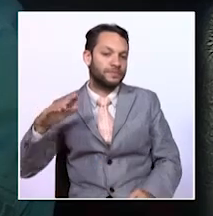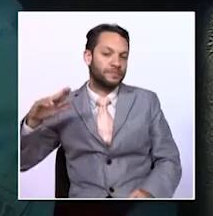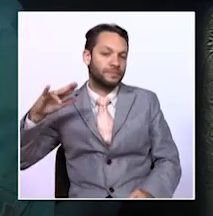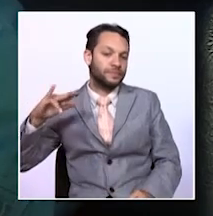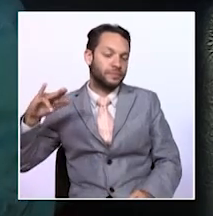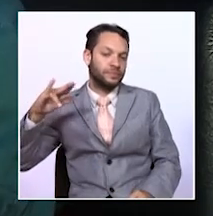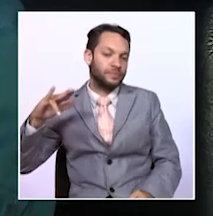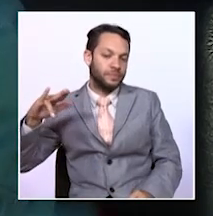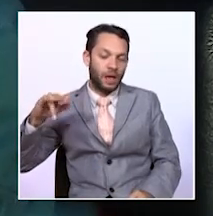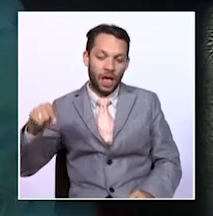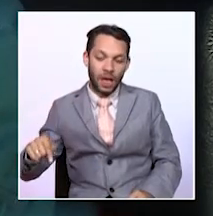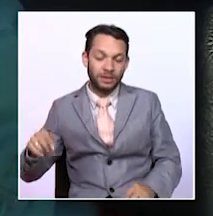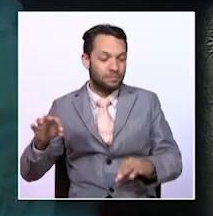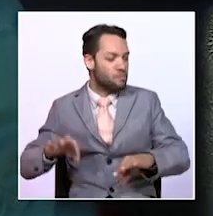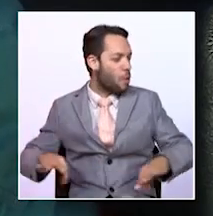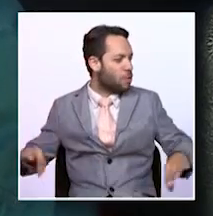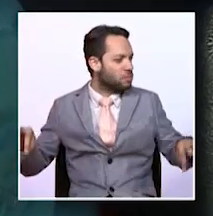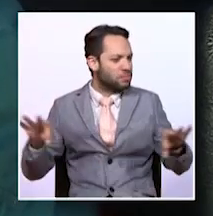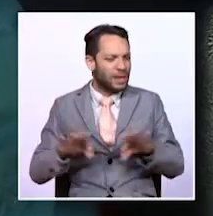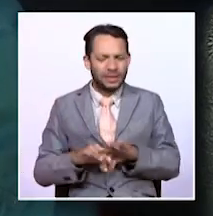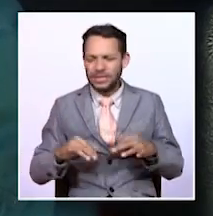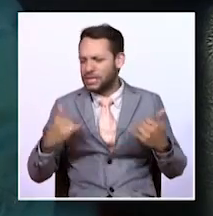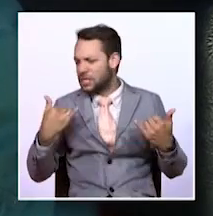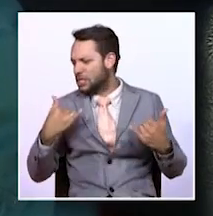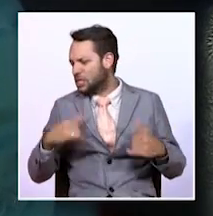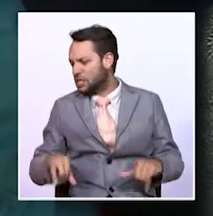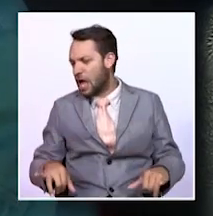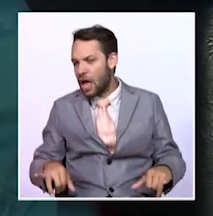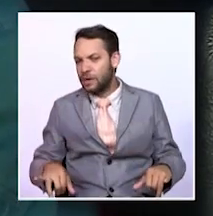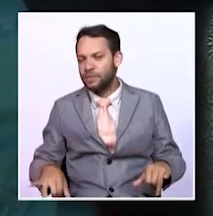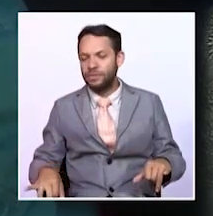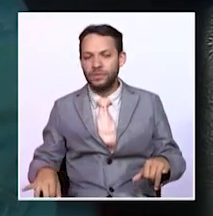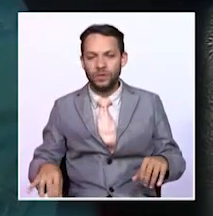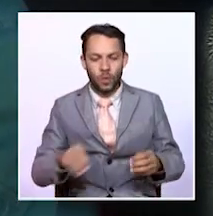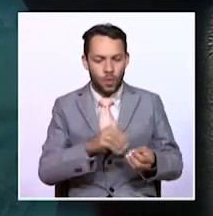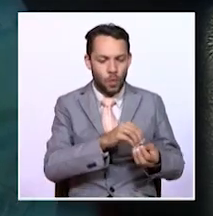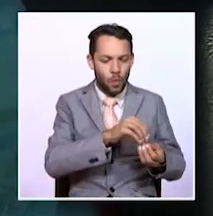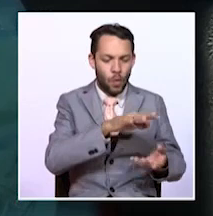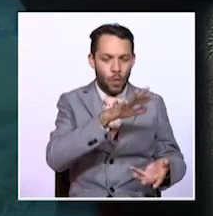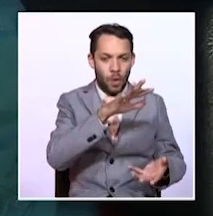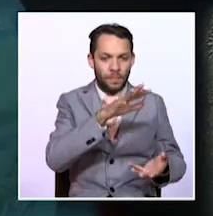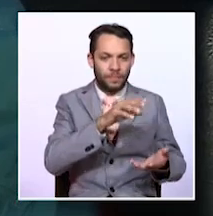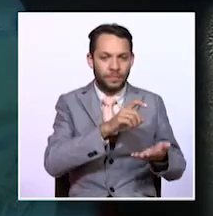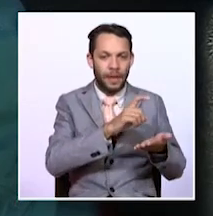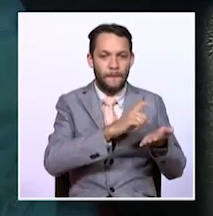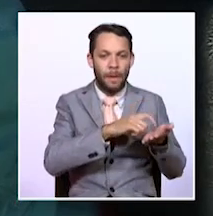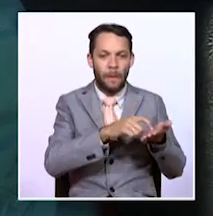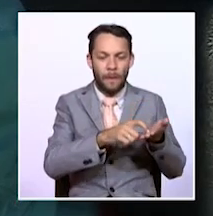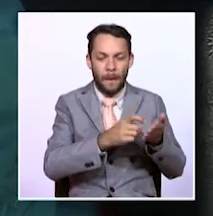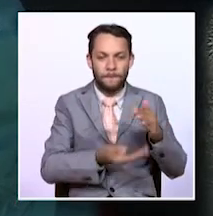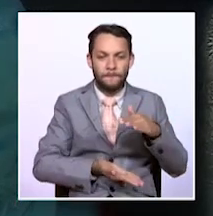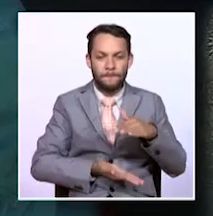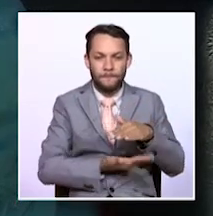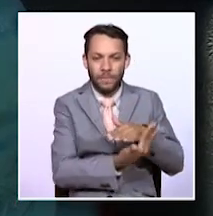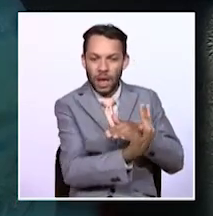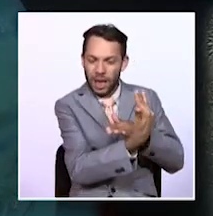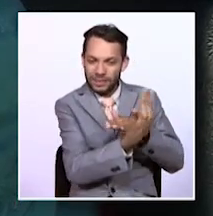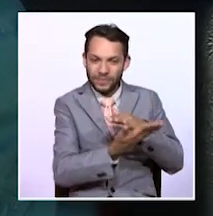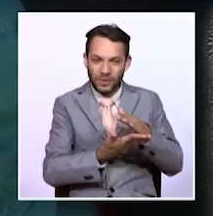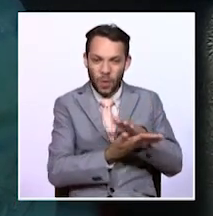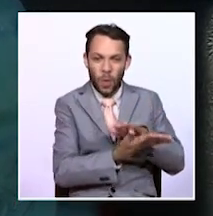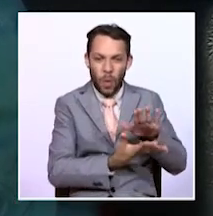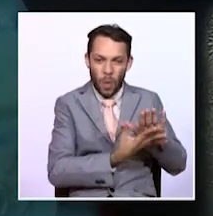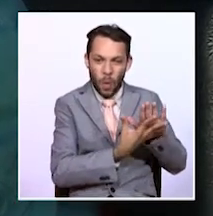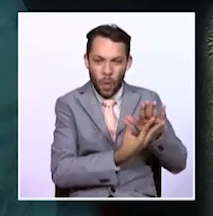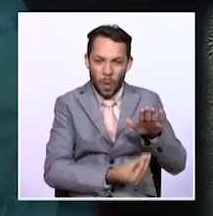es decir, ya en este momento estamos hablando de impresiones de tercera dimensión. Ya las impresiones como las fotocopias que todo el